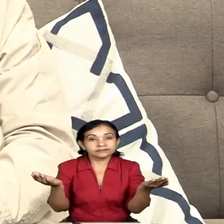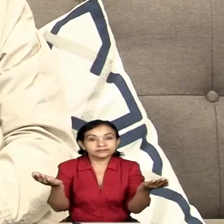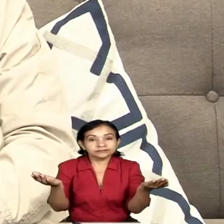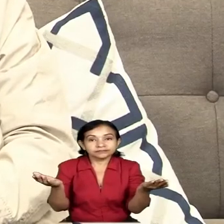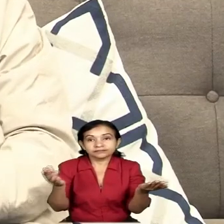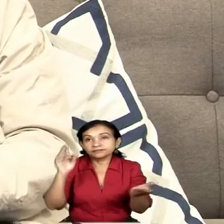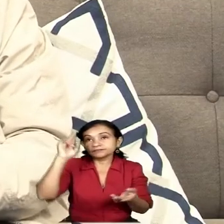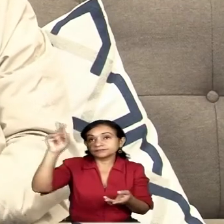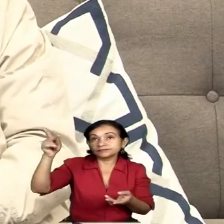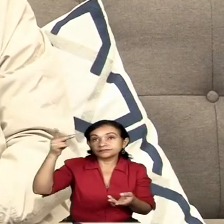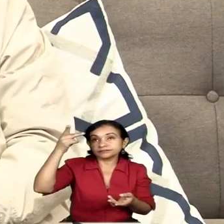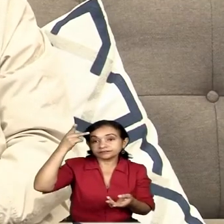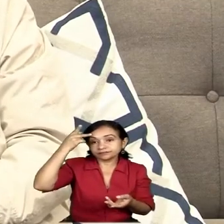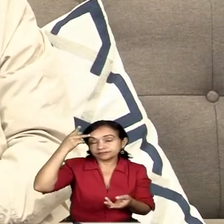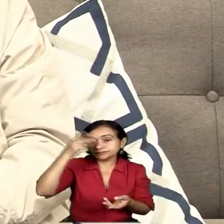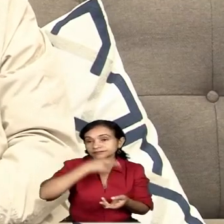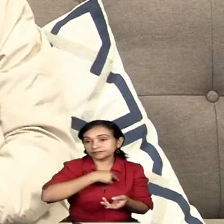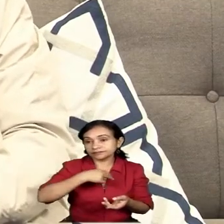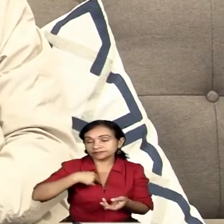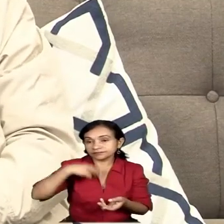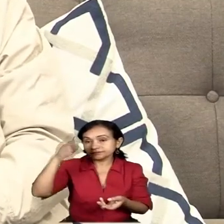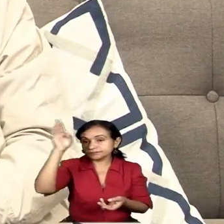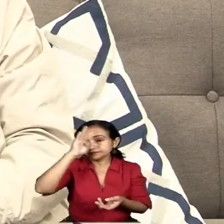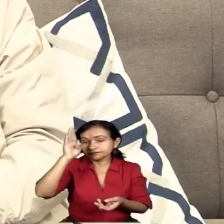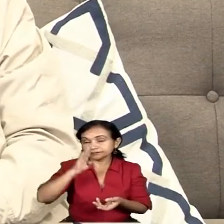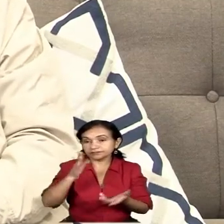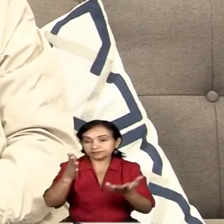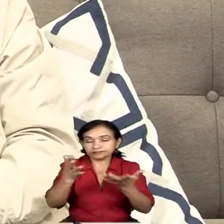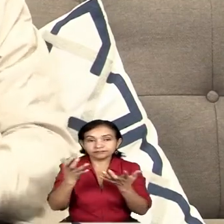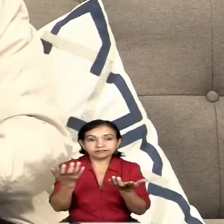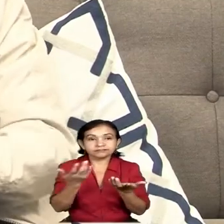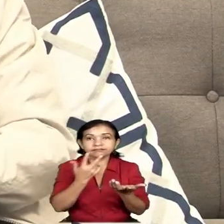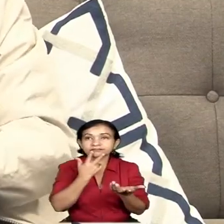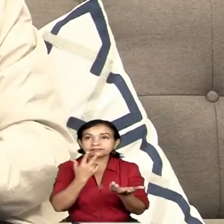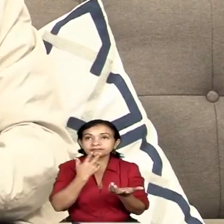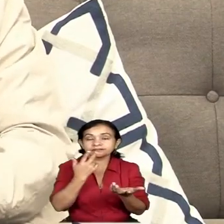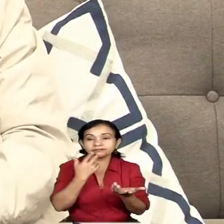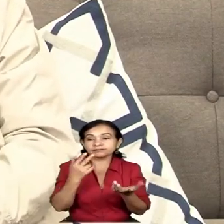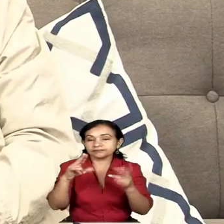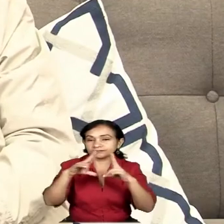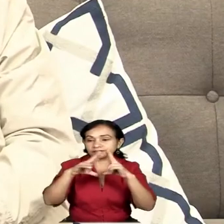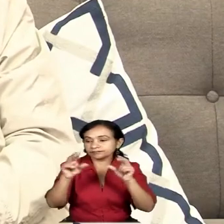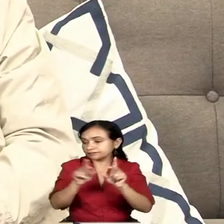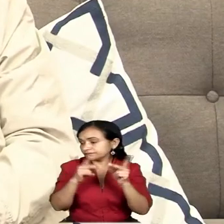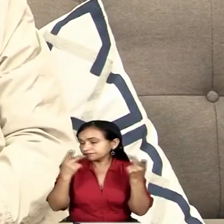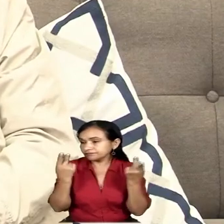esos políticos nunca estuvieron interesados por los intereses del pueblo.